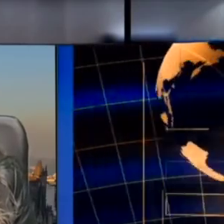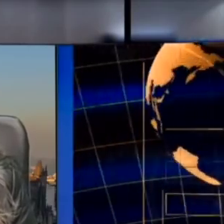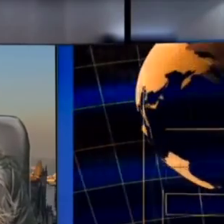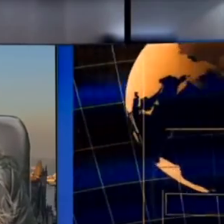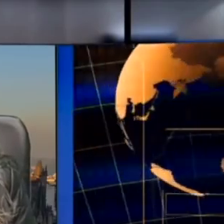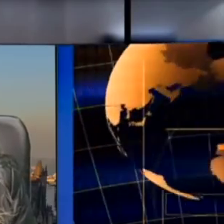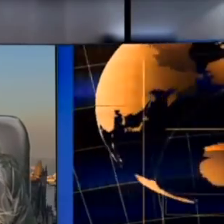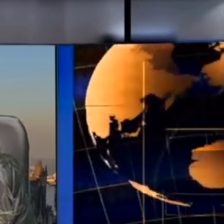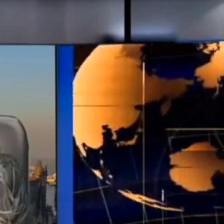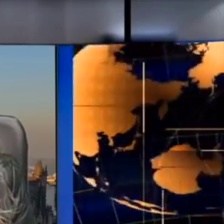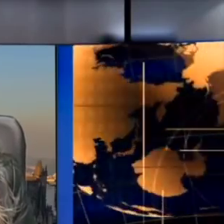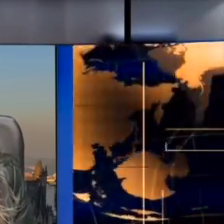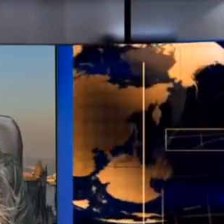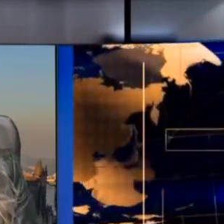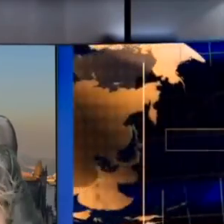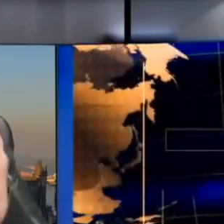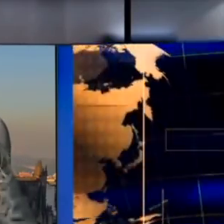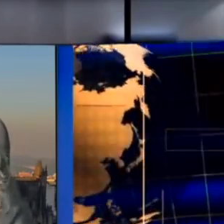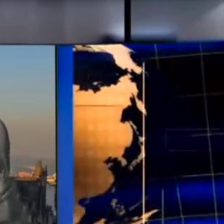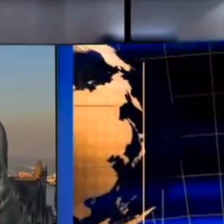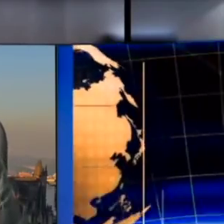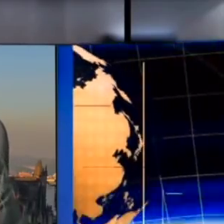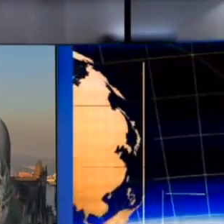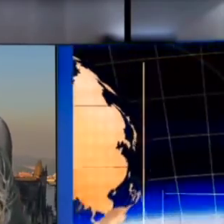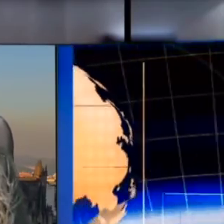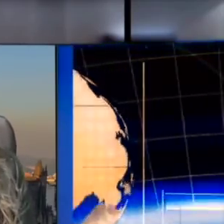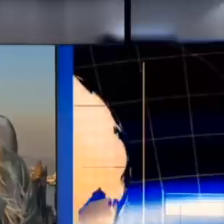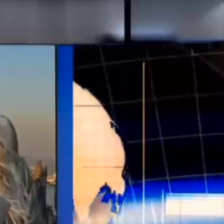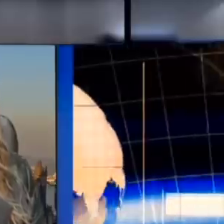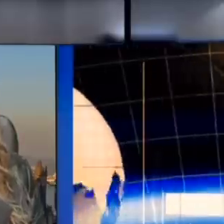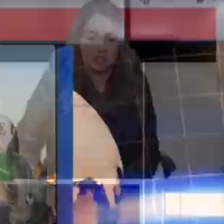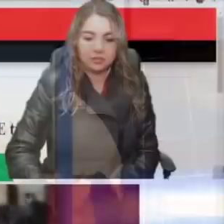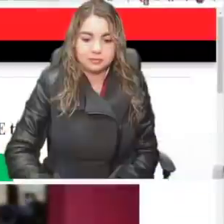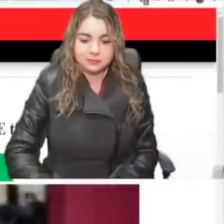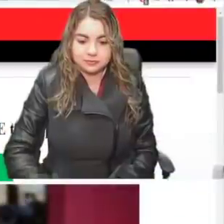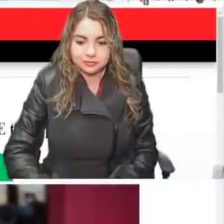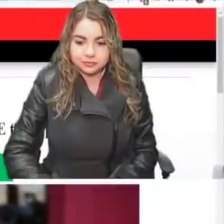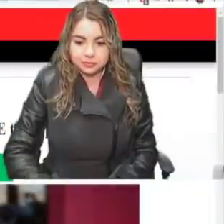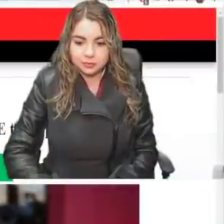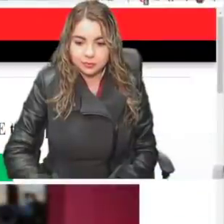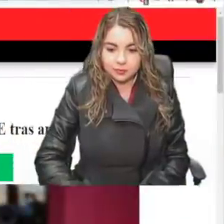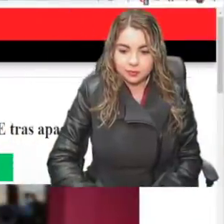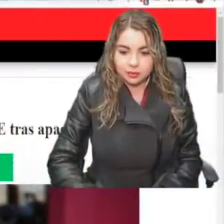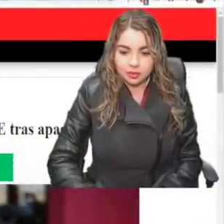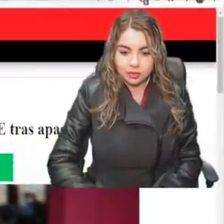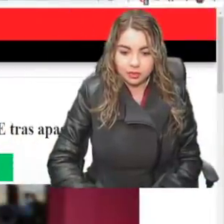al frente de la CFE? Vamos viendo la siguiente información.